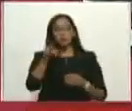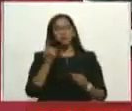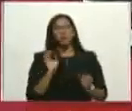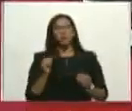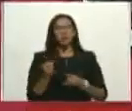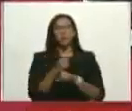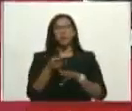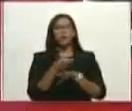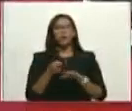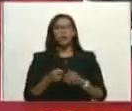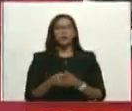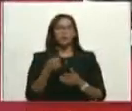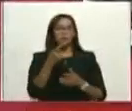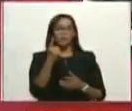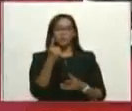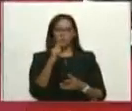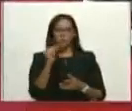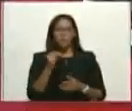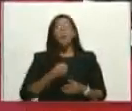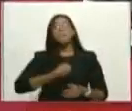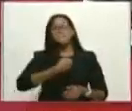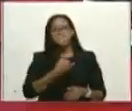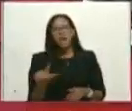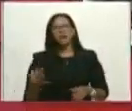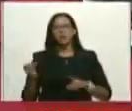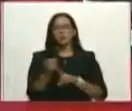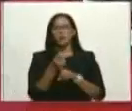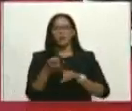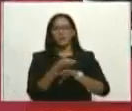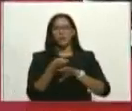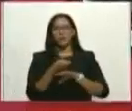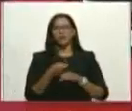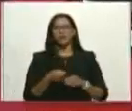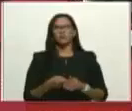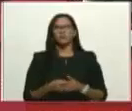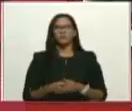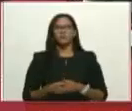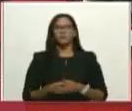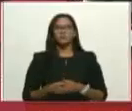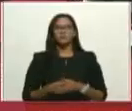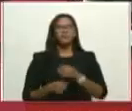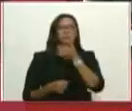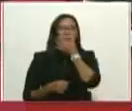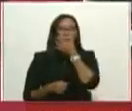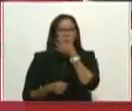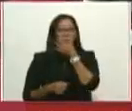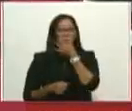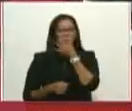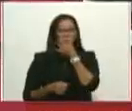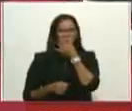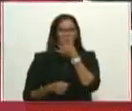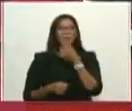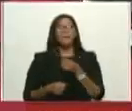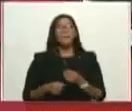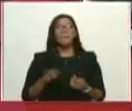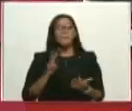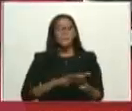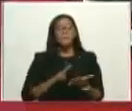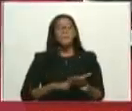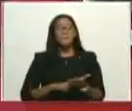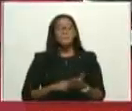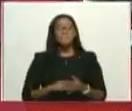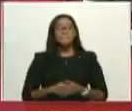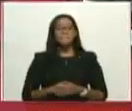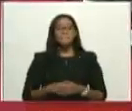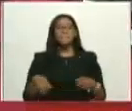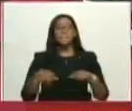Estado. Uno no, varios. Varios golpes de Estado. Es así. Son circunstancias